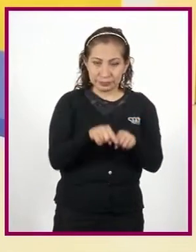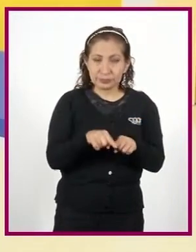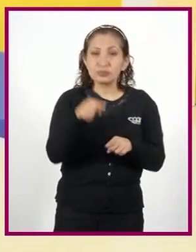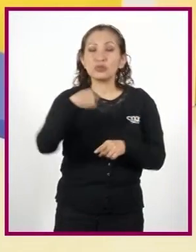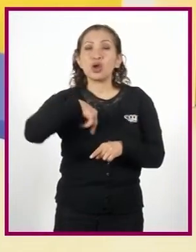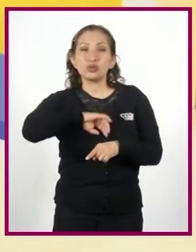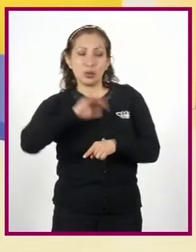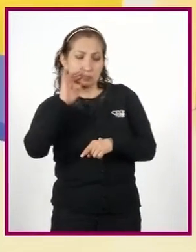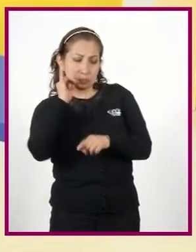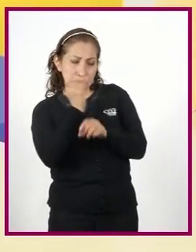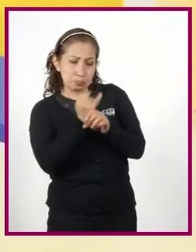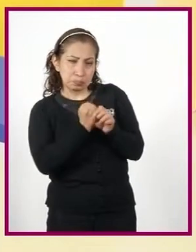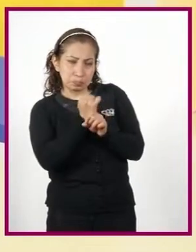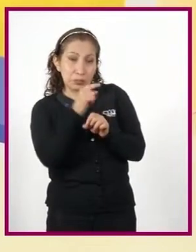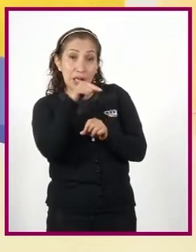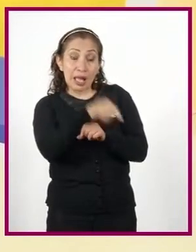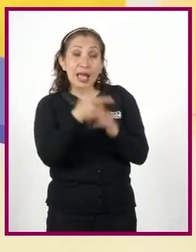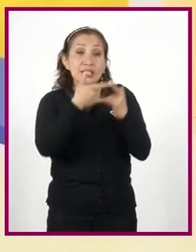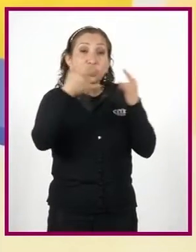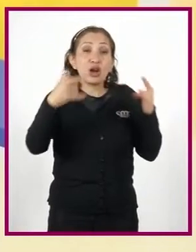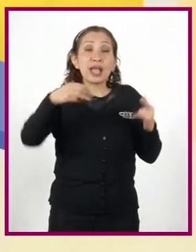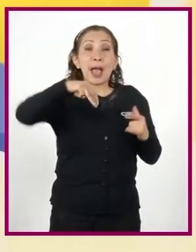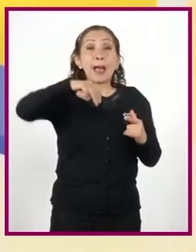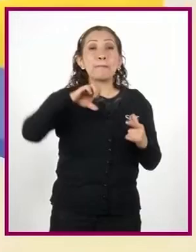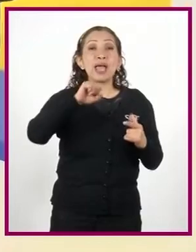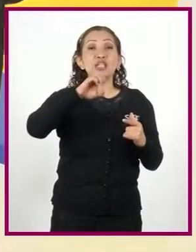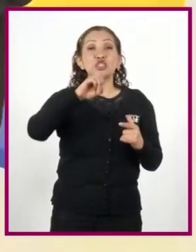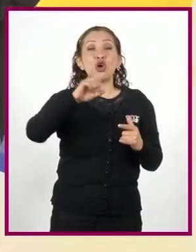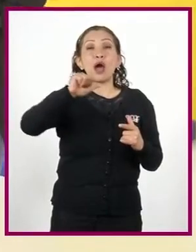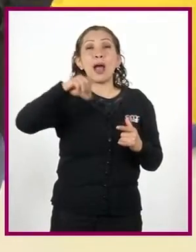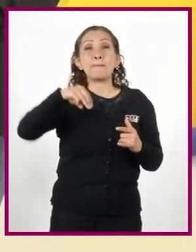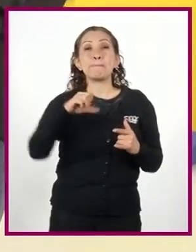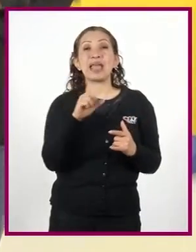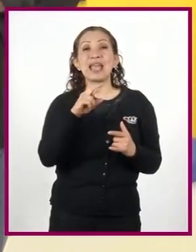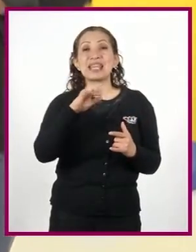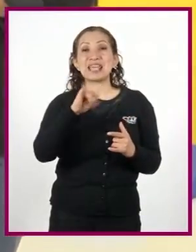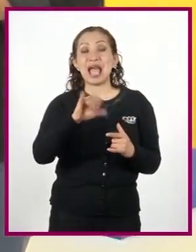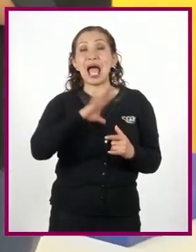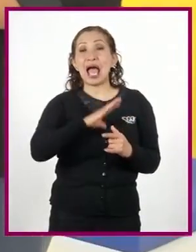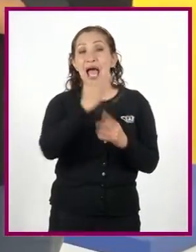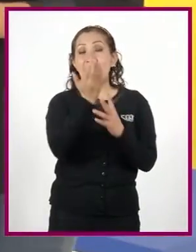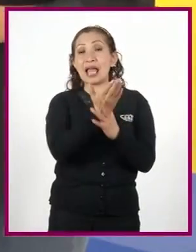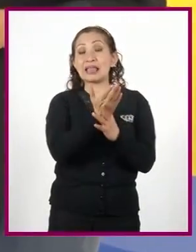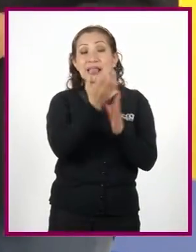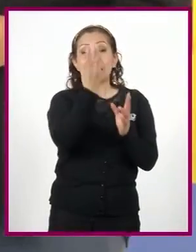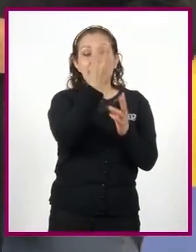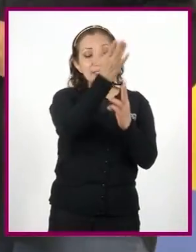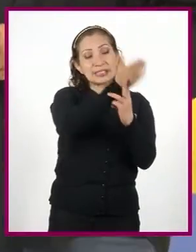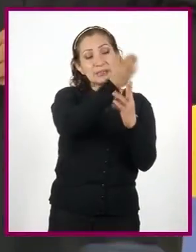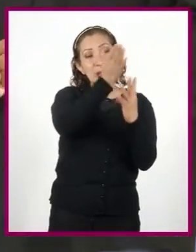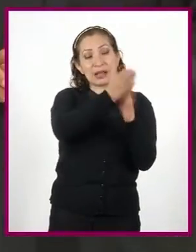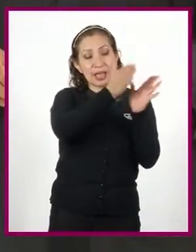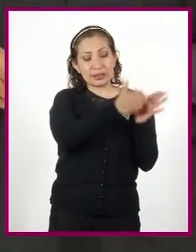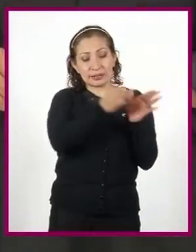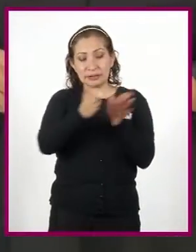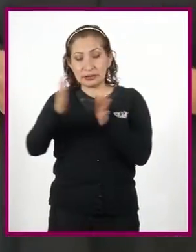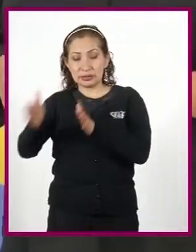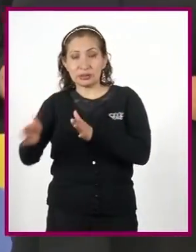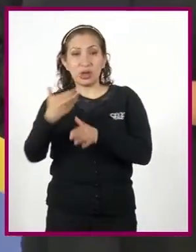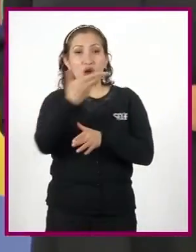Estudiamos que la historia de Mesoamérica se divide en 3 periodos conocidos